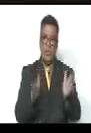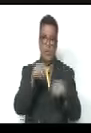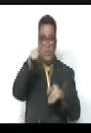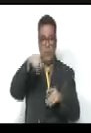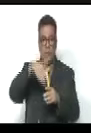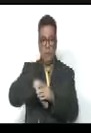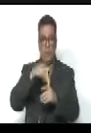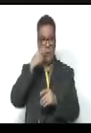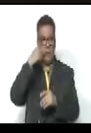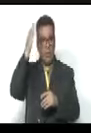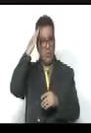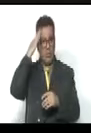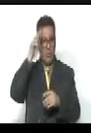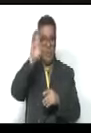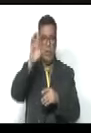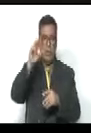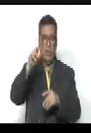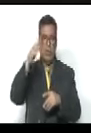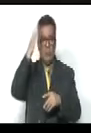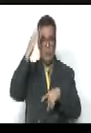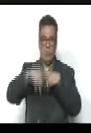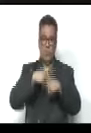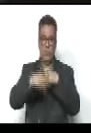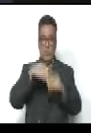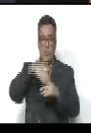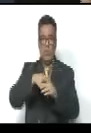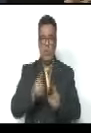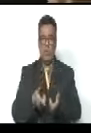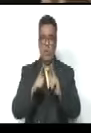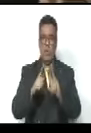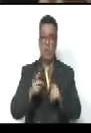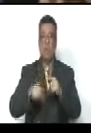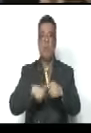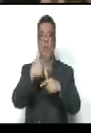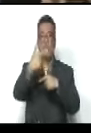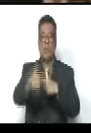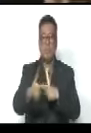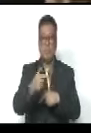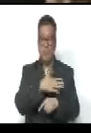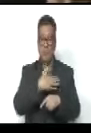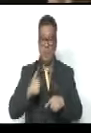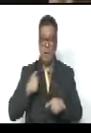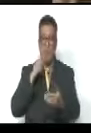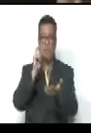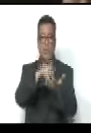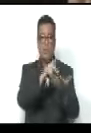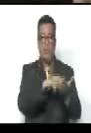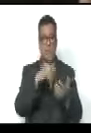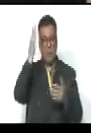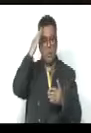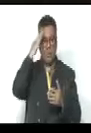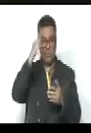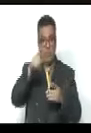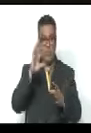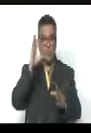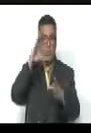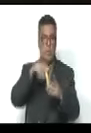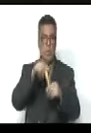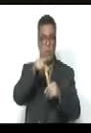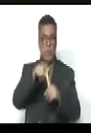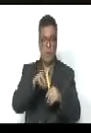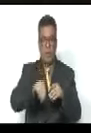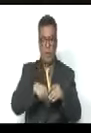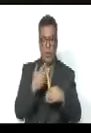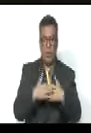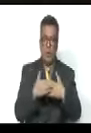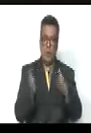que el país conozca de este proceso electoral, sino que nos permita luego que quienes participemos allí reconozcamos los resultados y